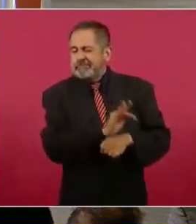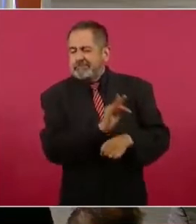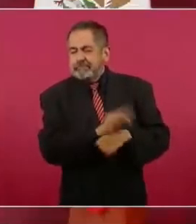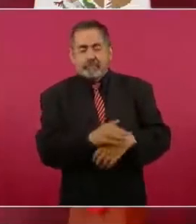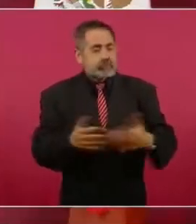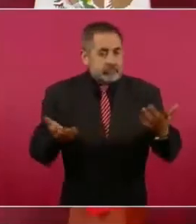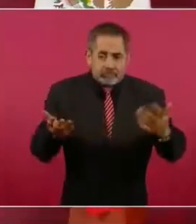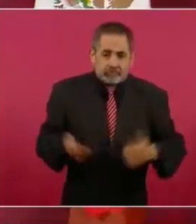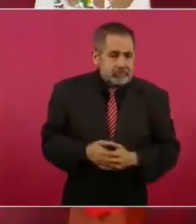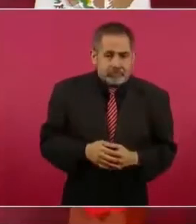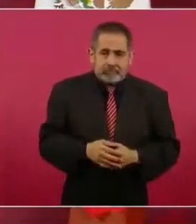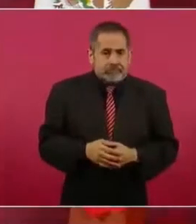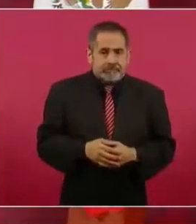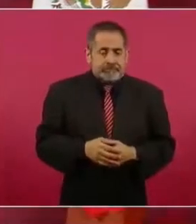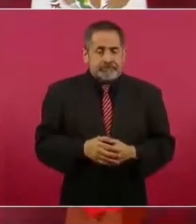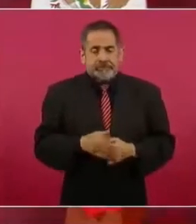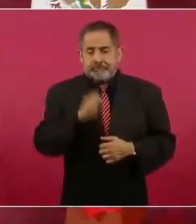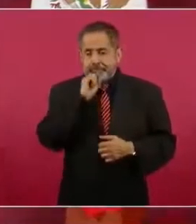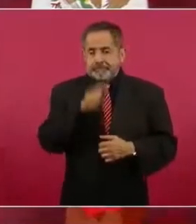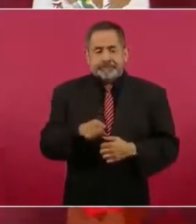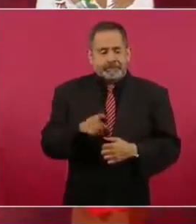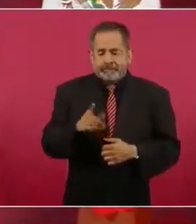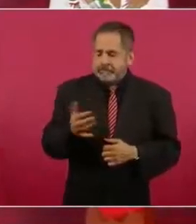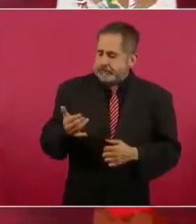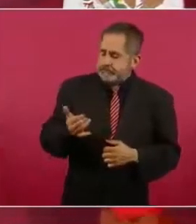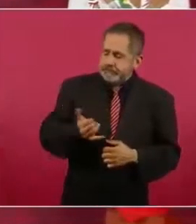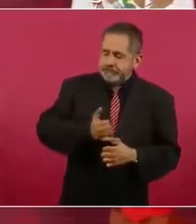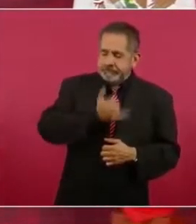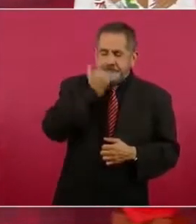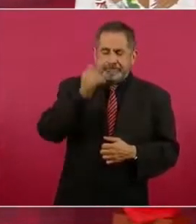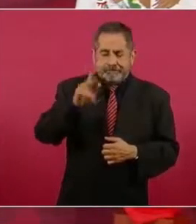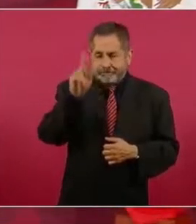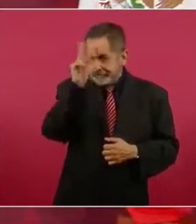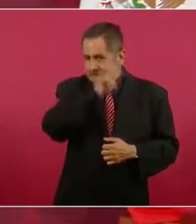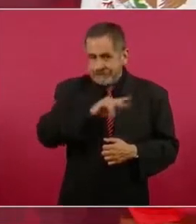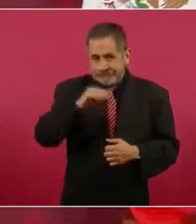Y además, el error